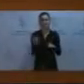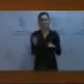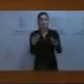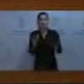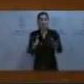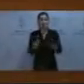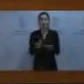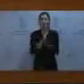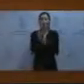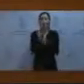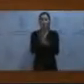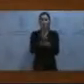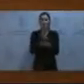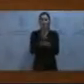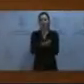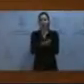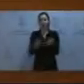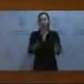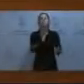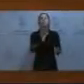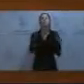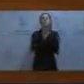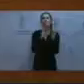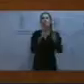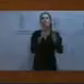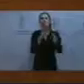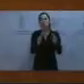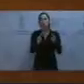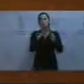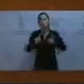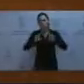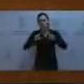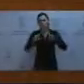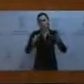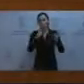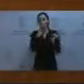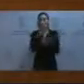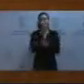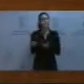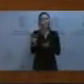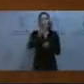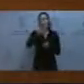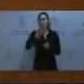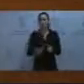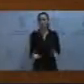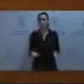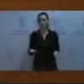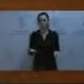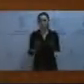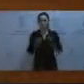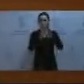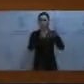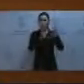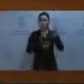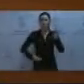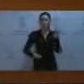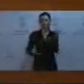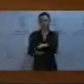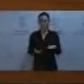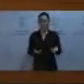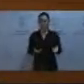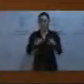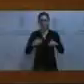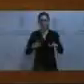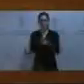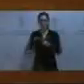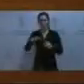alude y al que se enfrentan los trabajadores de Asturronesa se deriva de un impago de electricidad por parte de la empresa minera, con lo cual el